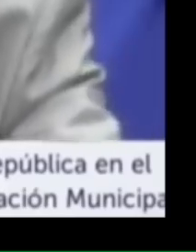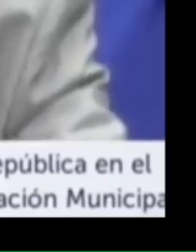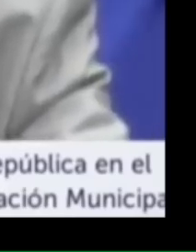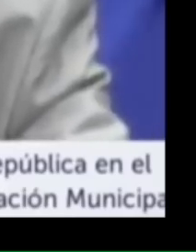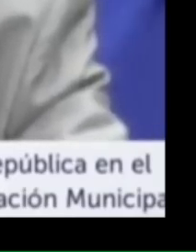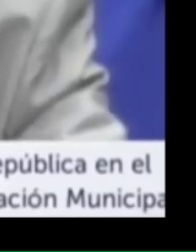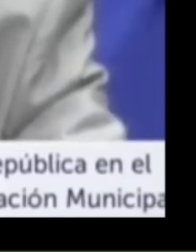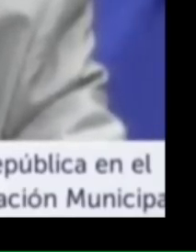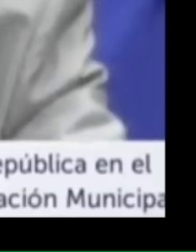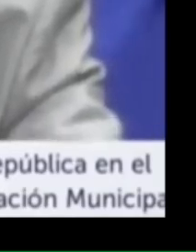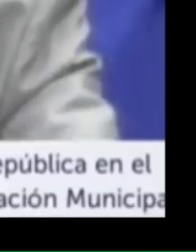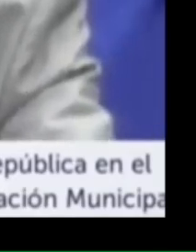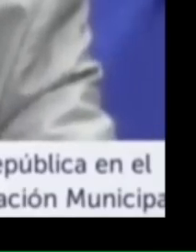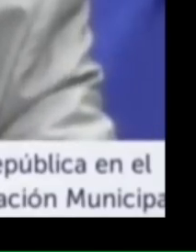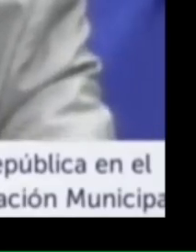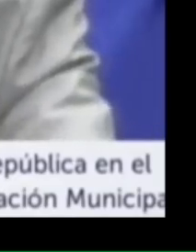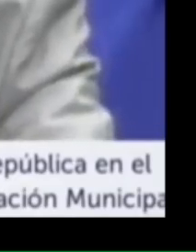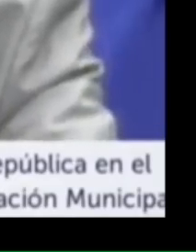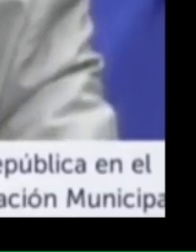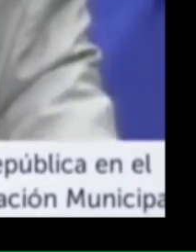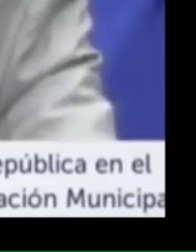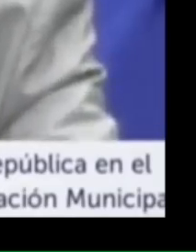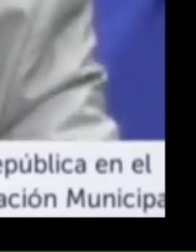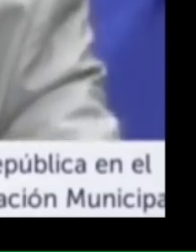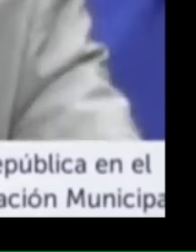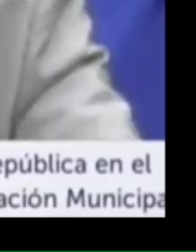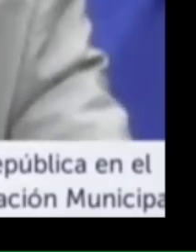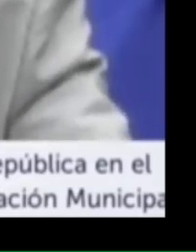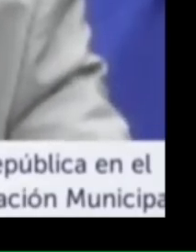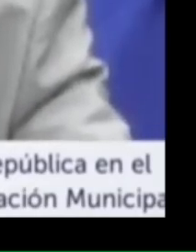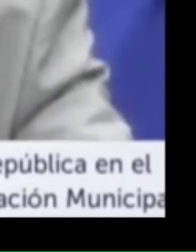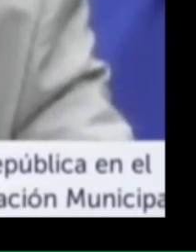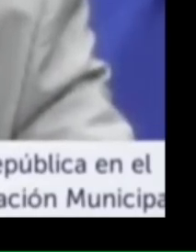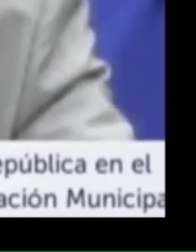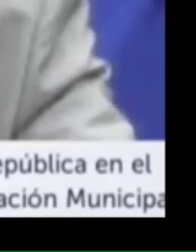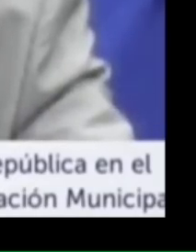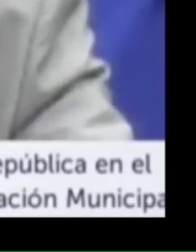Queda aprobado. Gracias. Y queda aprobado tal